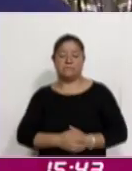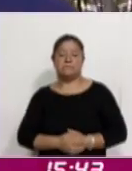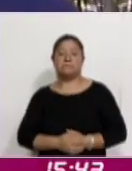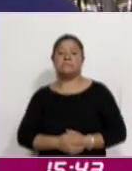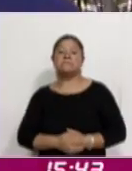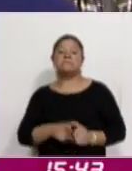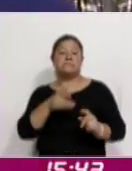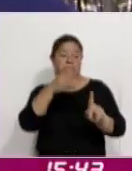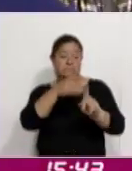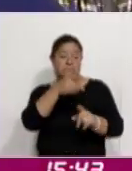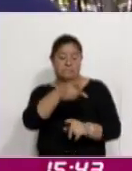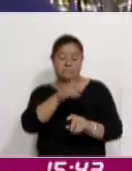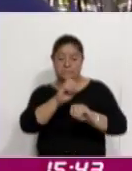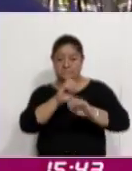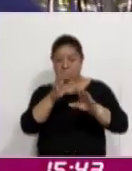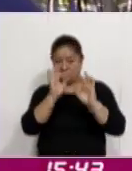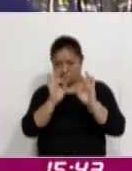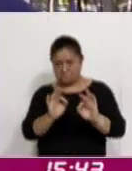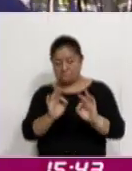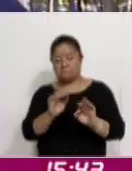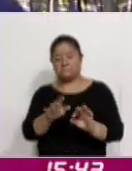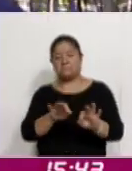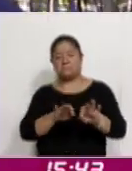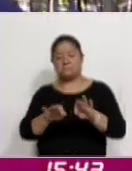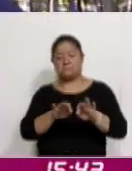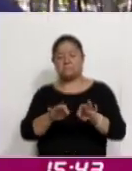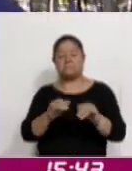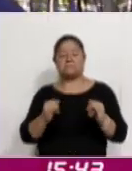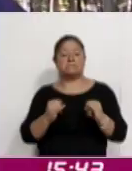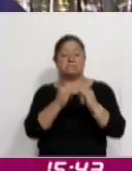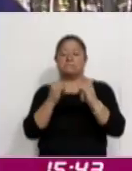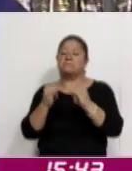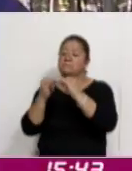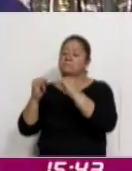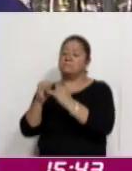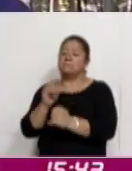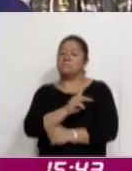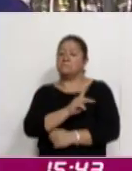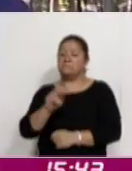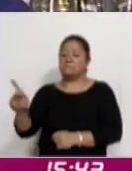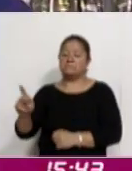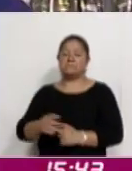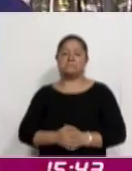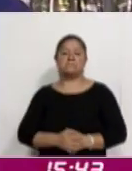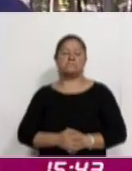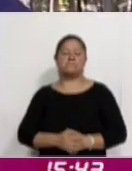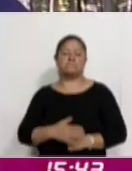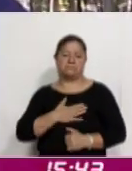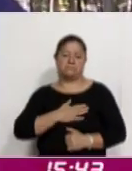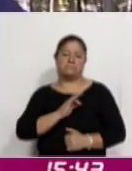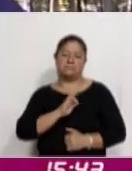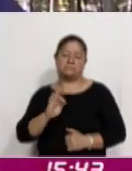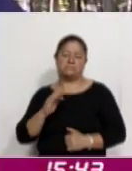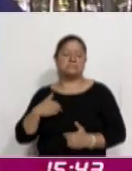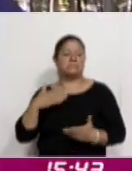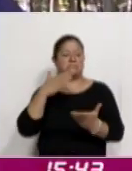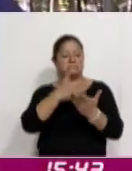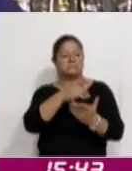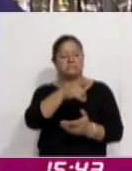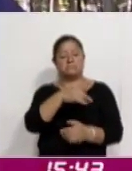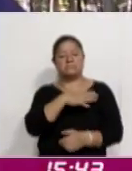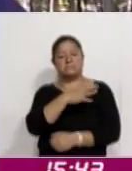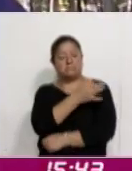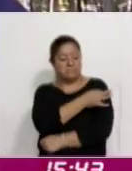un objetivo claro trabajar con varias dependencias que nos abren la oportunidad de estar vacunando.